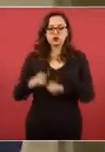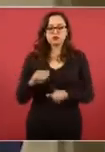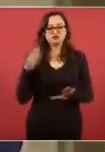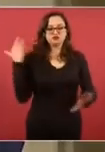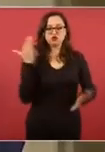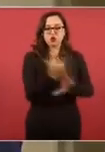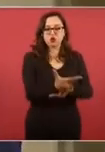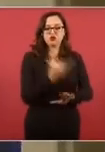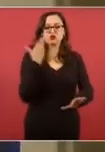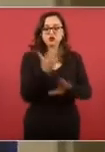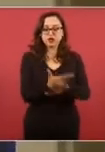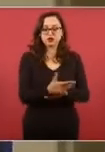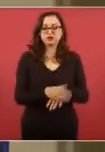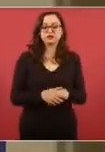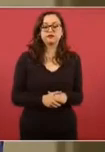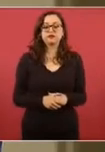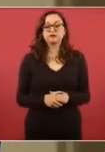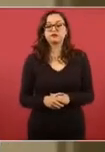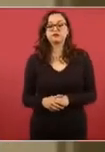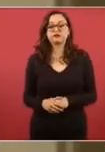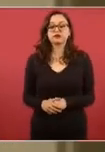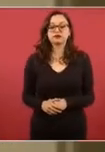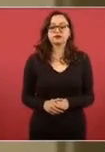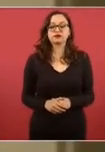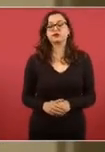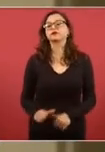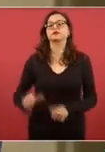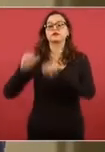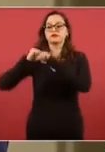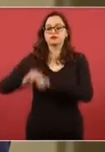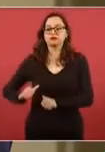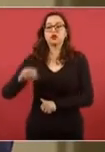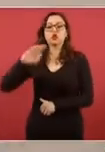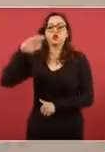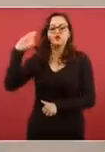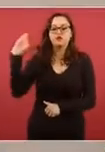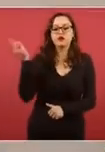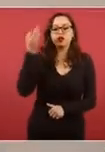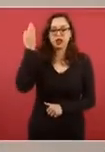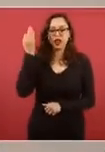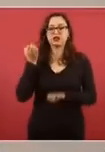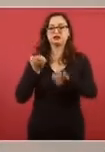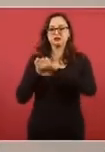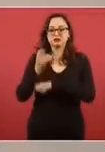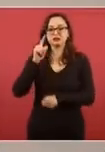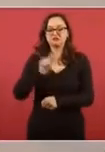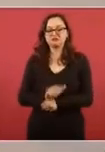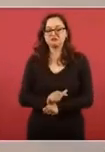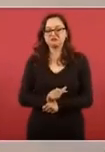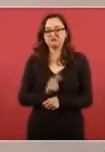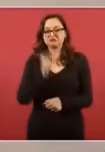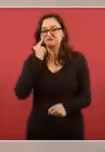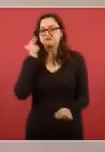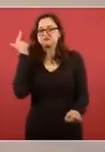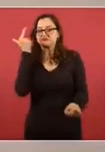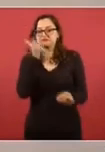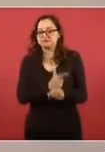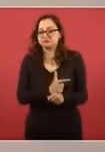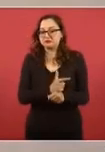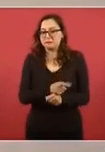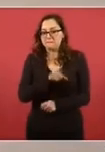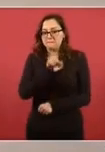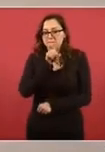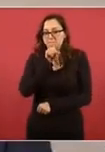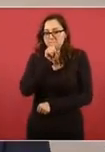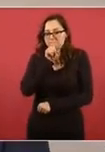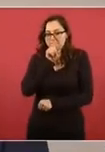elementos de presunción respecto de alterar hechos y circunstancias para establecer una conclusión ajena a